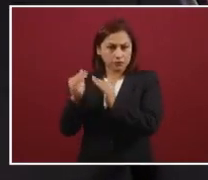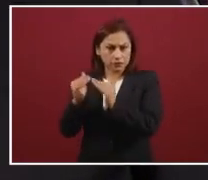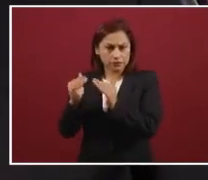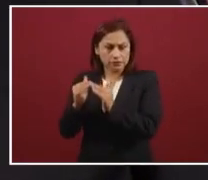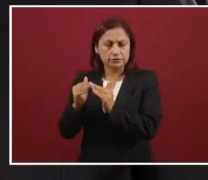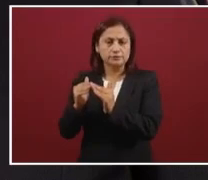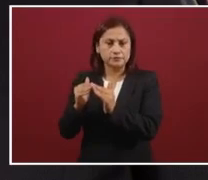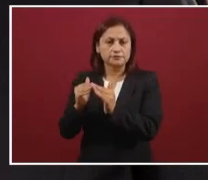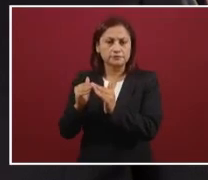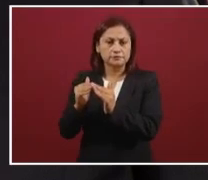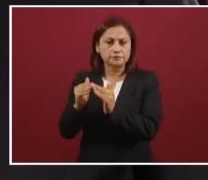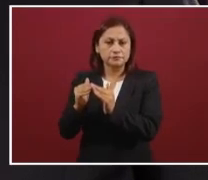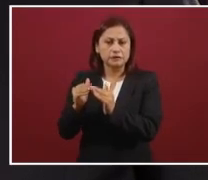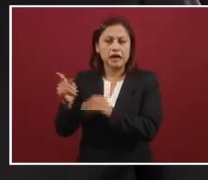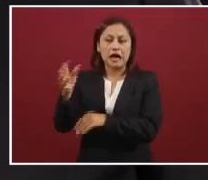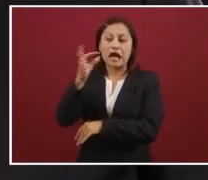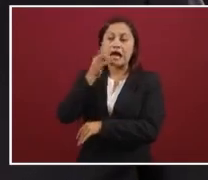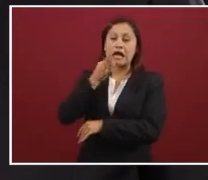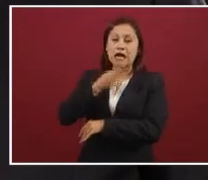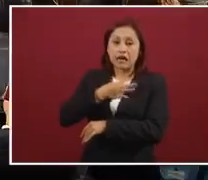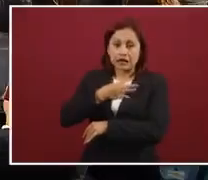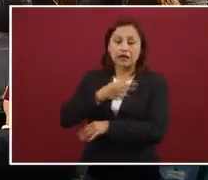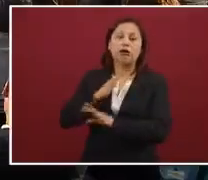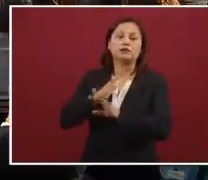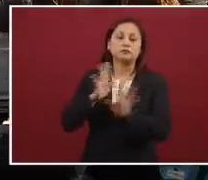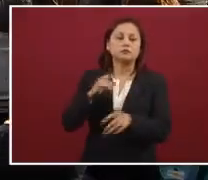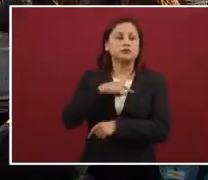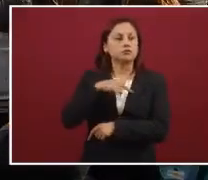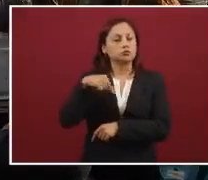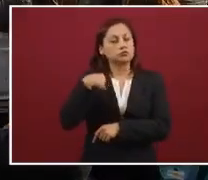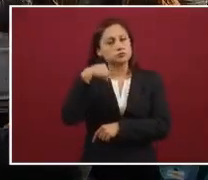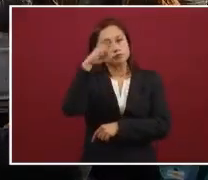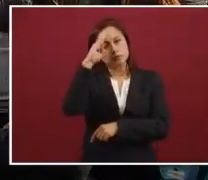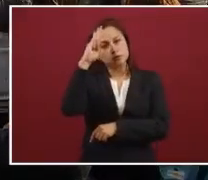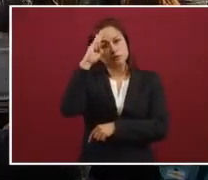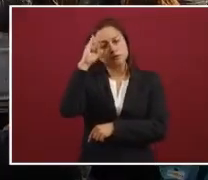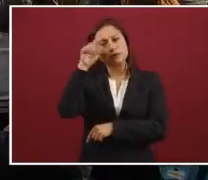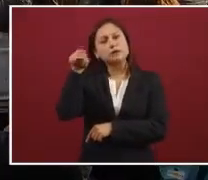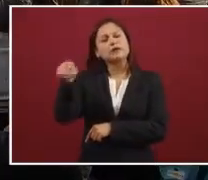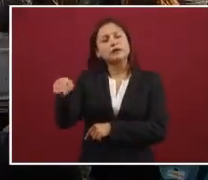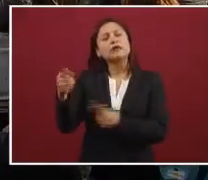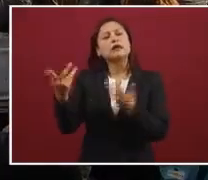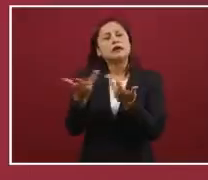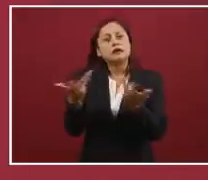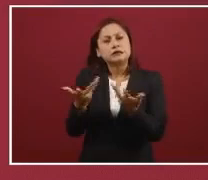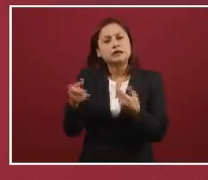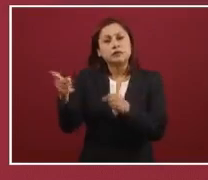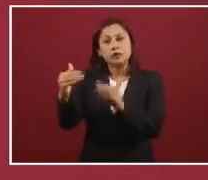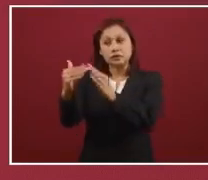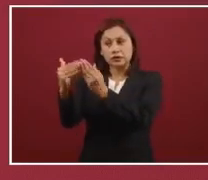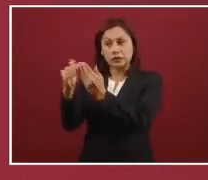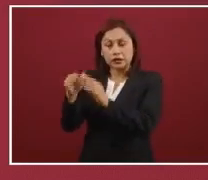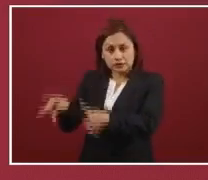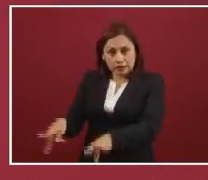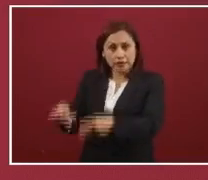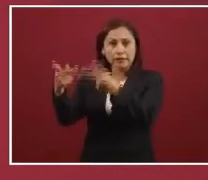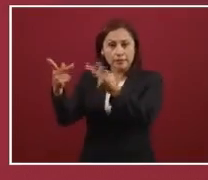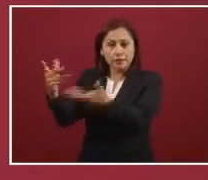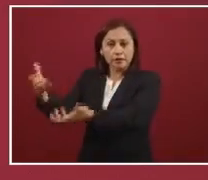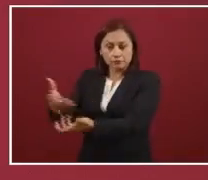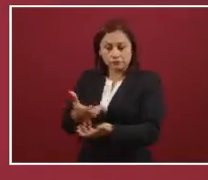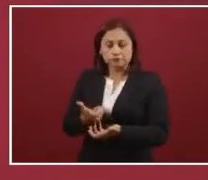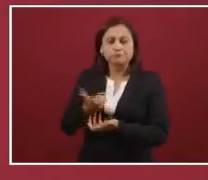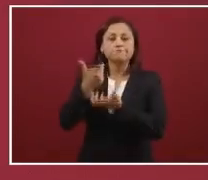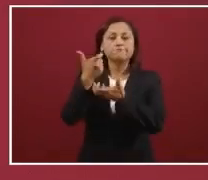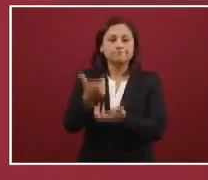Vamos a ver qué se hace, si se también venden y se utiliza ese dinero para